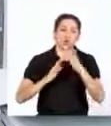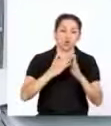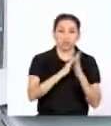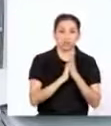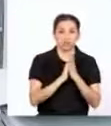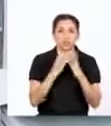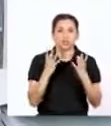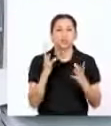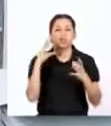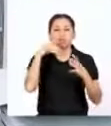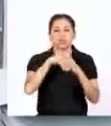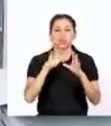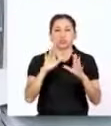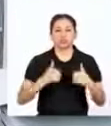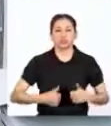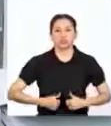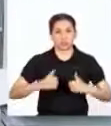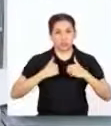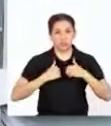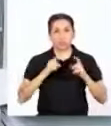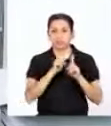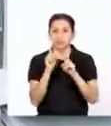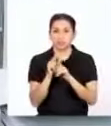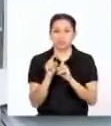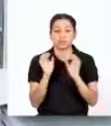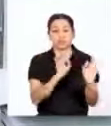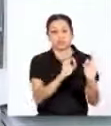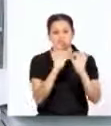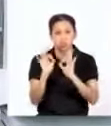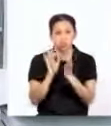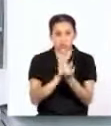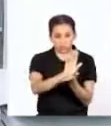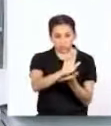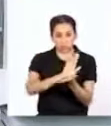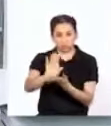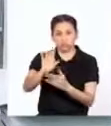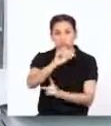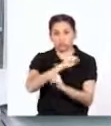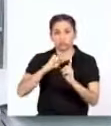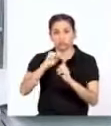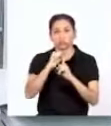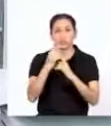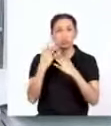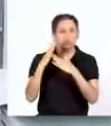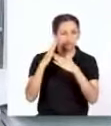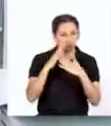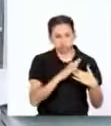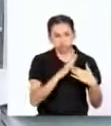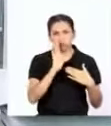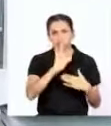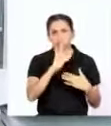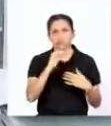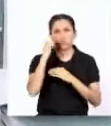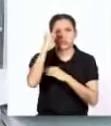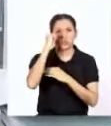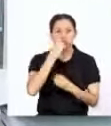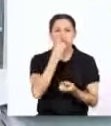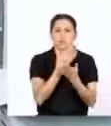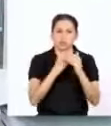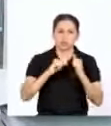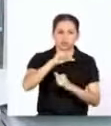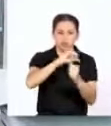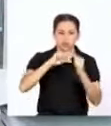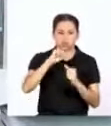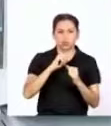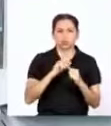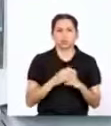u originarios, afectando a su proyecto de vida y a la vez incita a la exclusión social, vulnerando el bien común y la